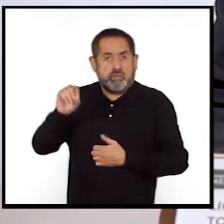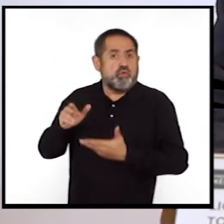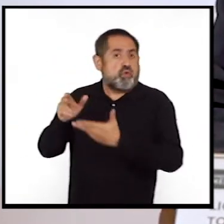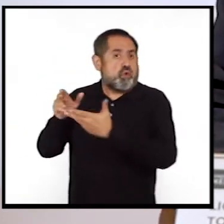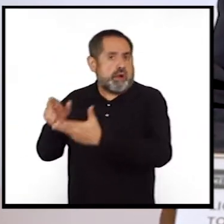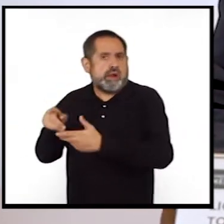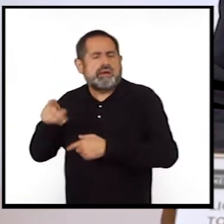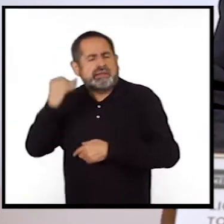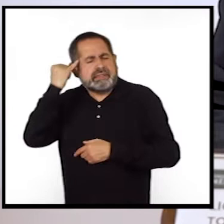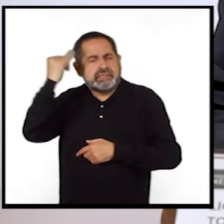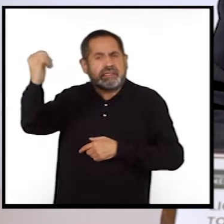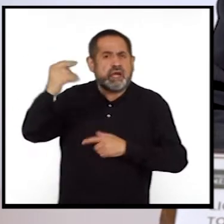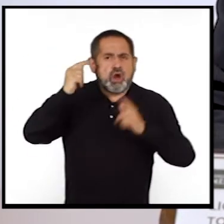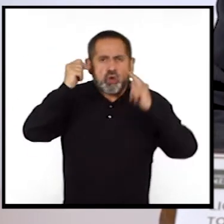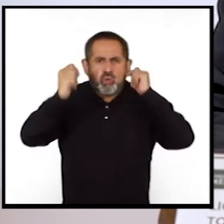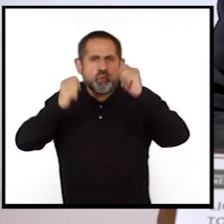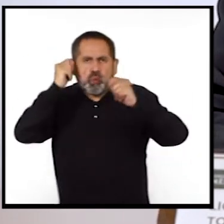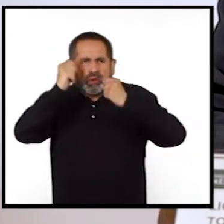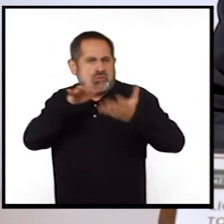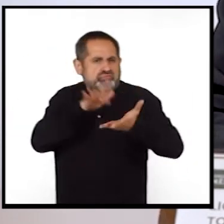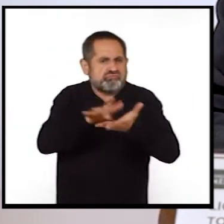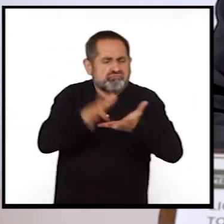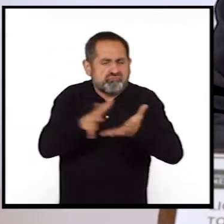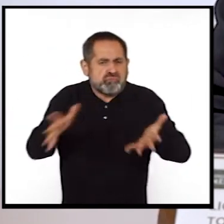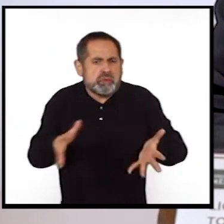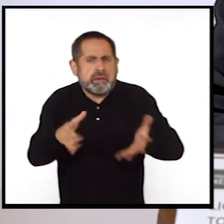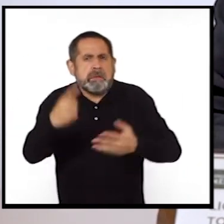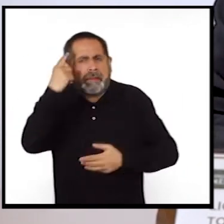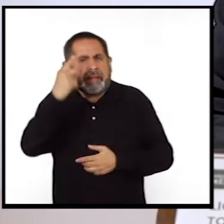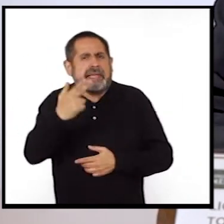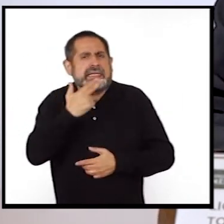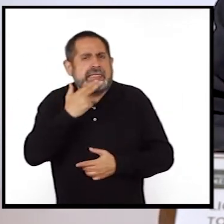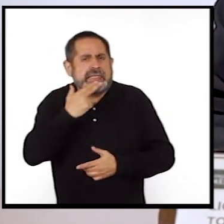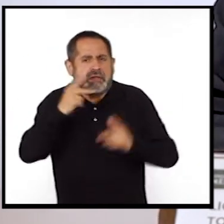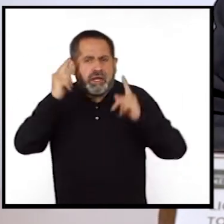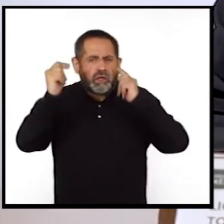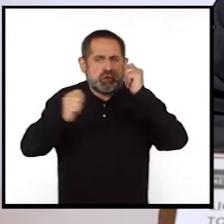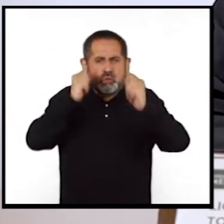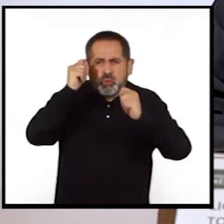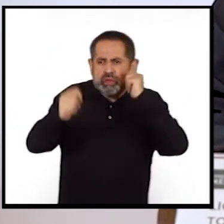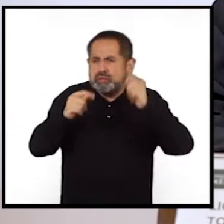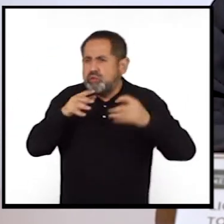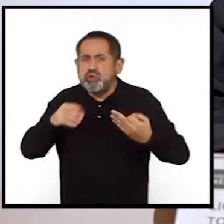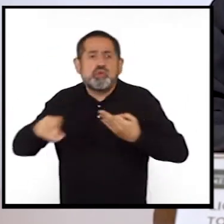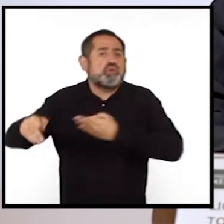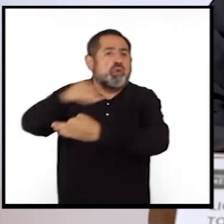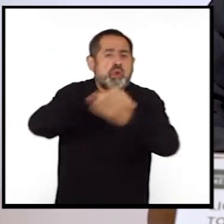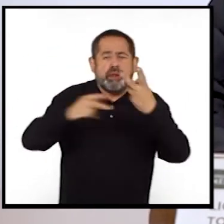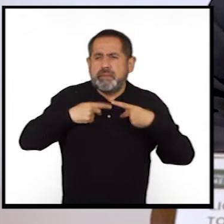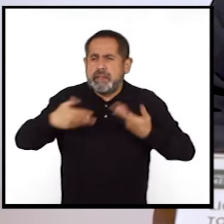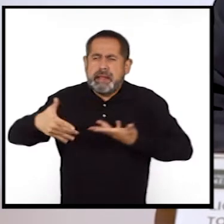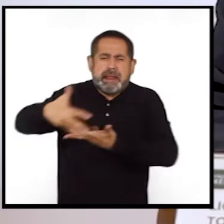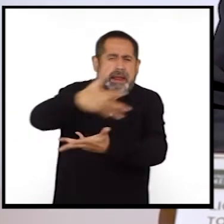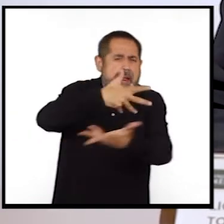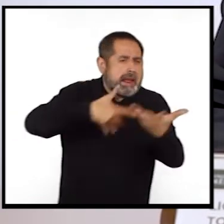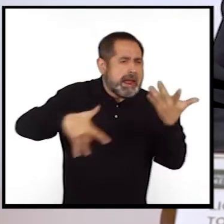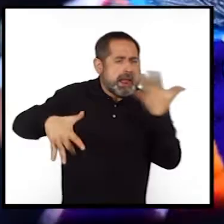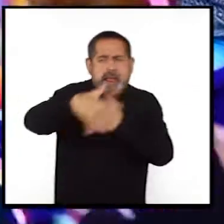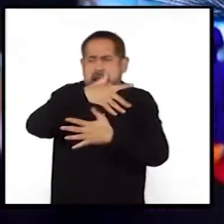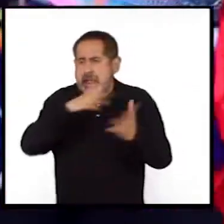Andrés Manuel López Obrador, hacer del turismo una herramienta de reconciliación